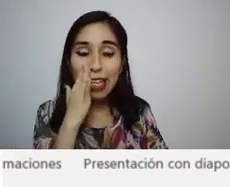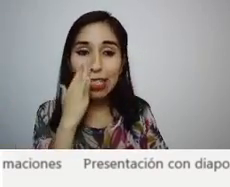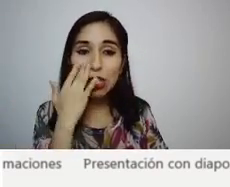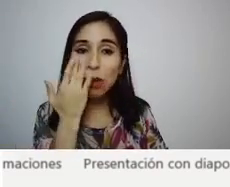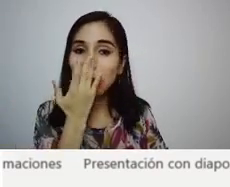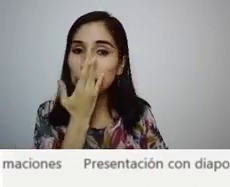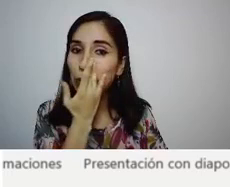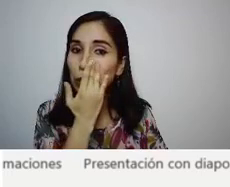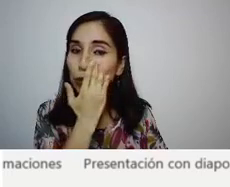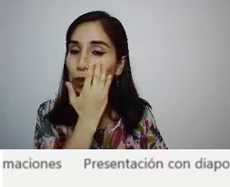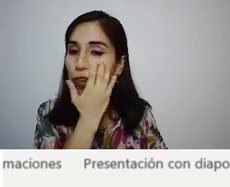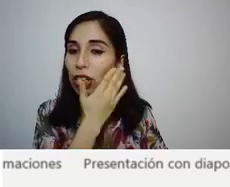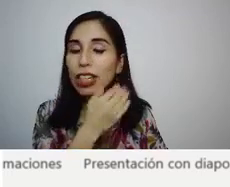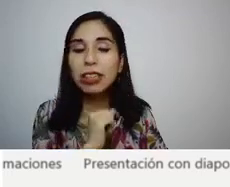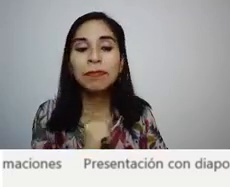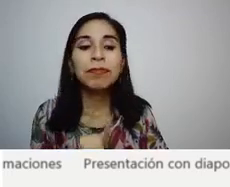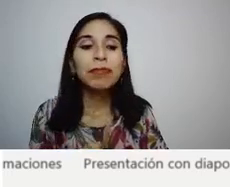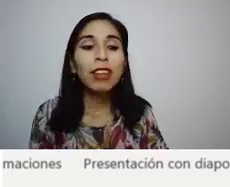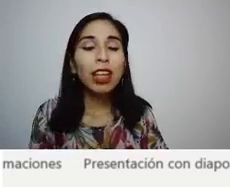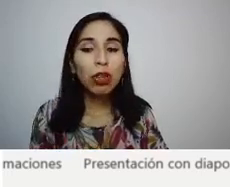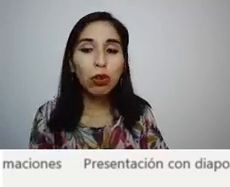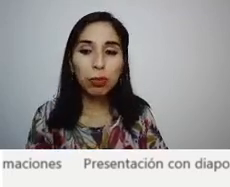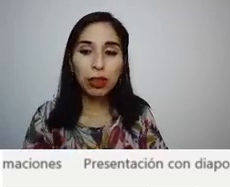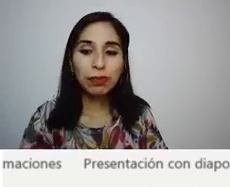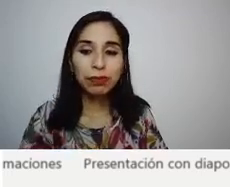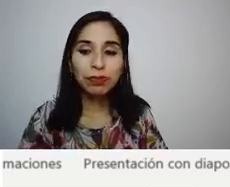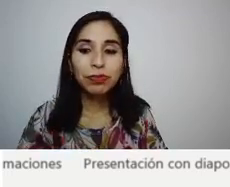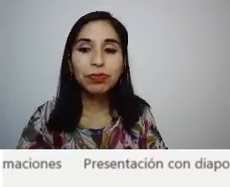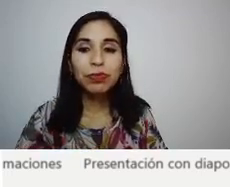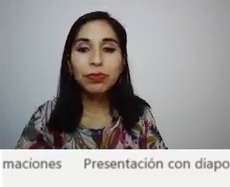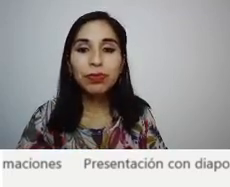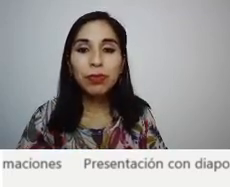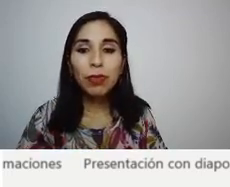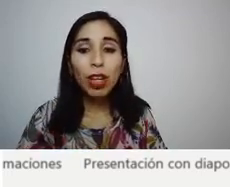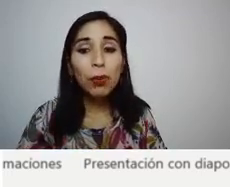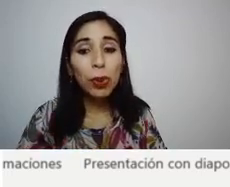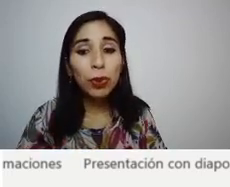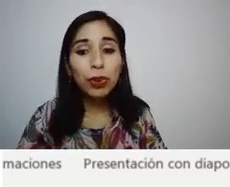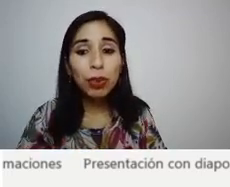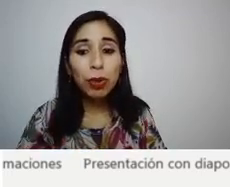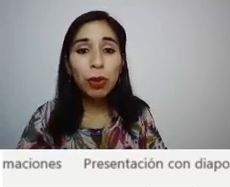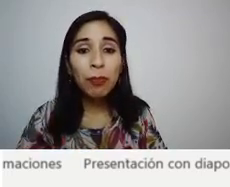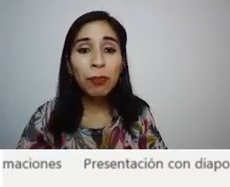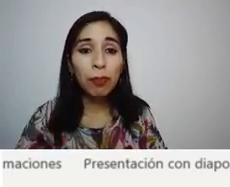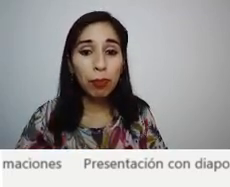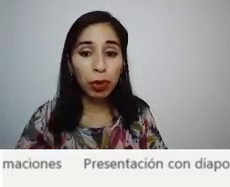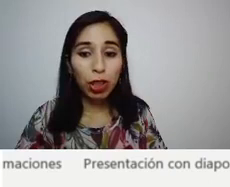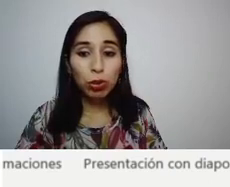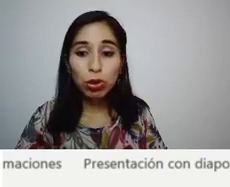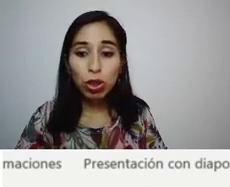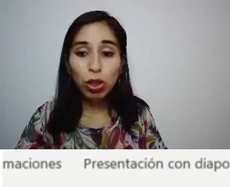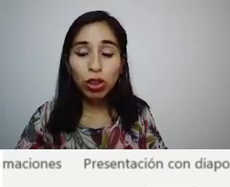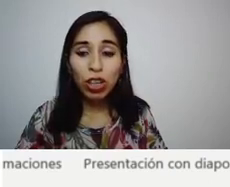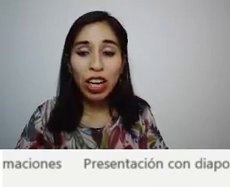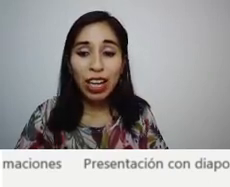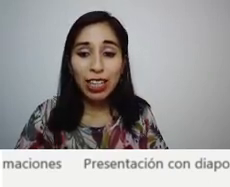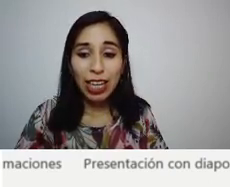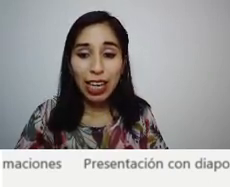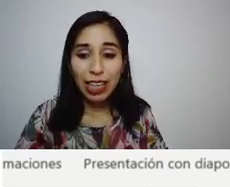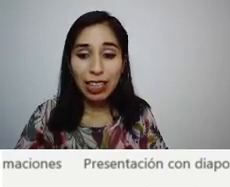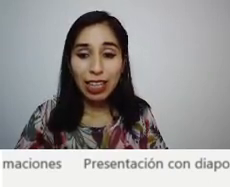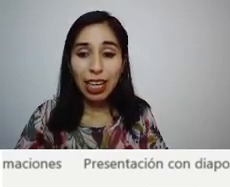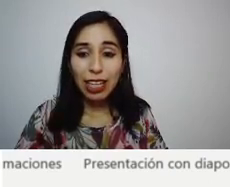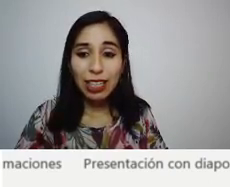esos son mis dos funciones que cumplen y por último por deducción